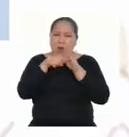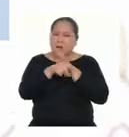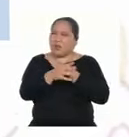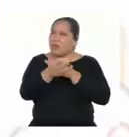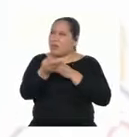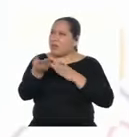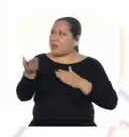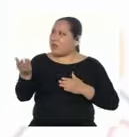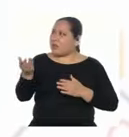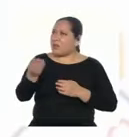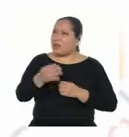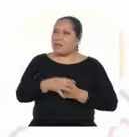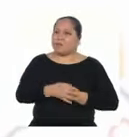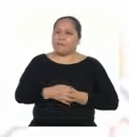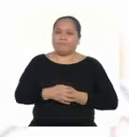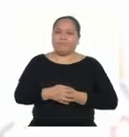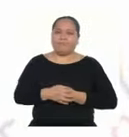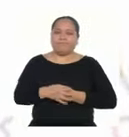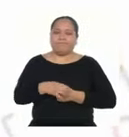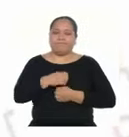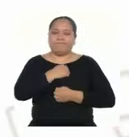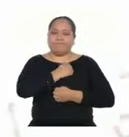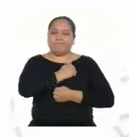profesor.